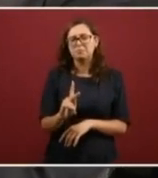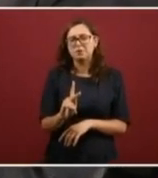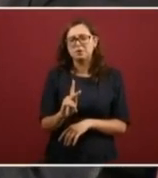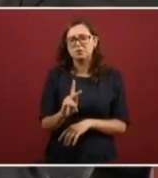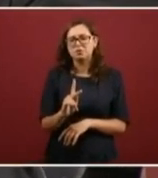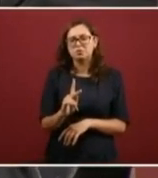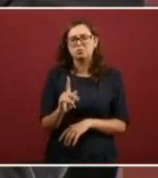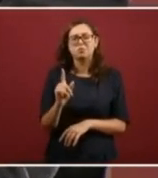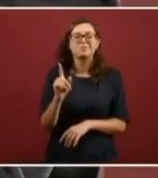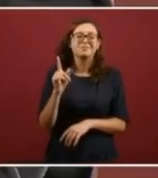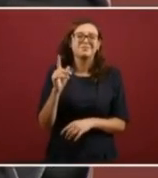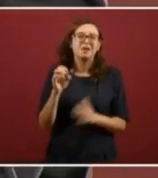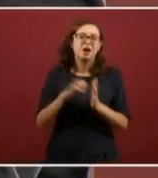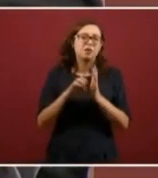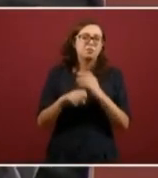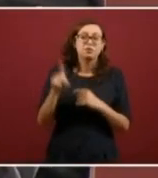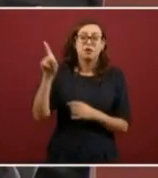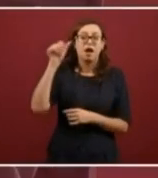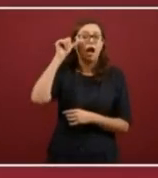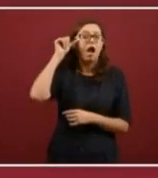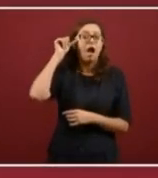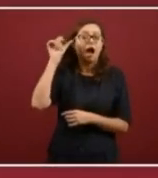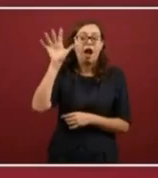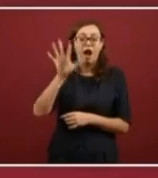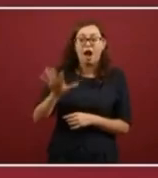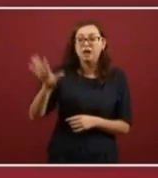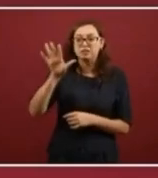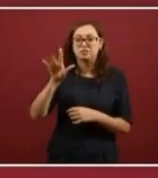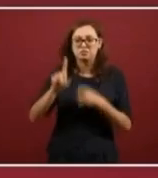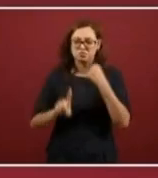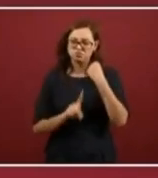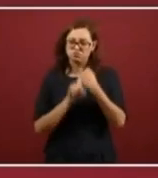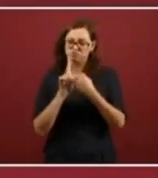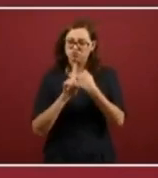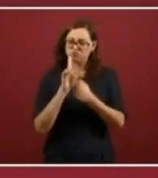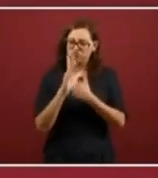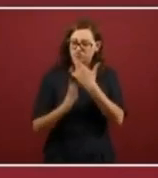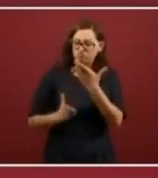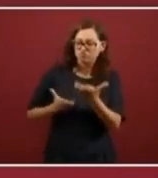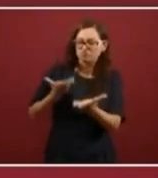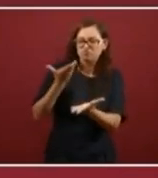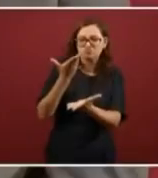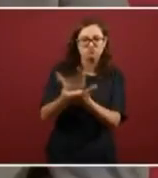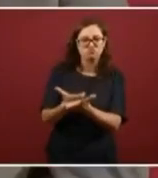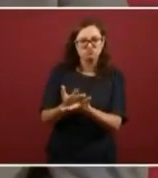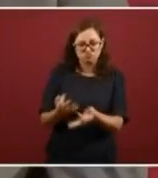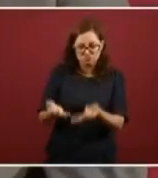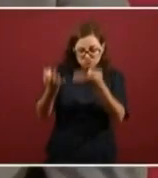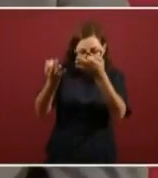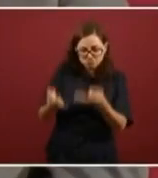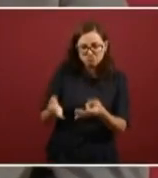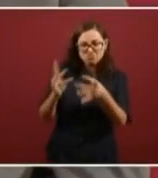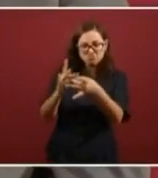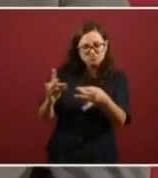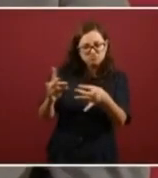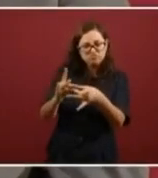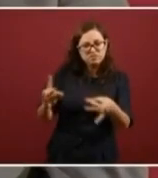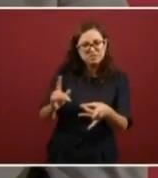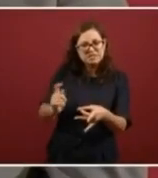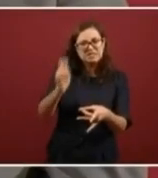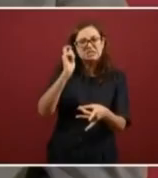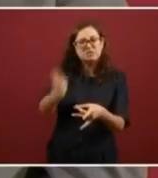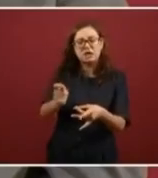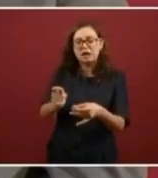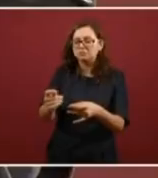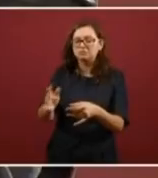dicen los asiáticos que un problema bien planteado es un problema medio resuelto. Entonces hay que tener